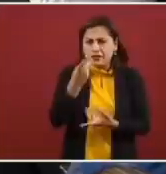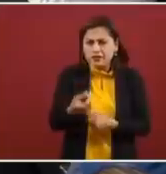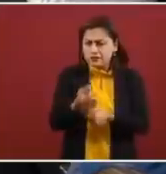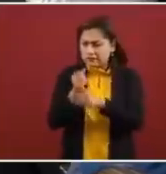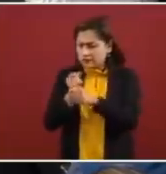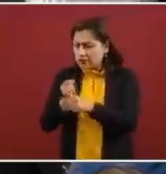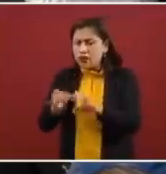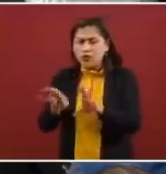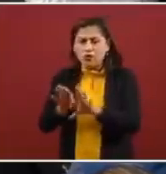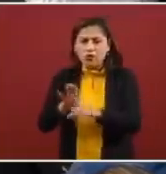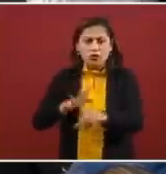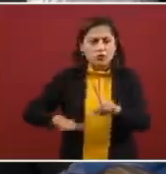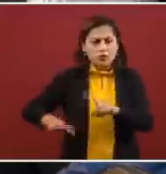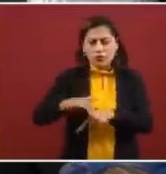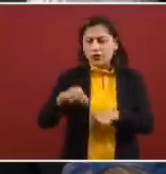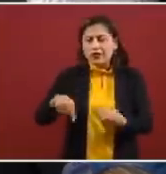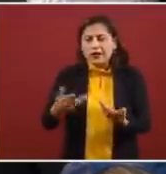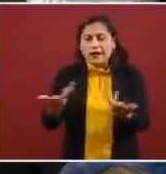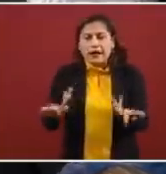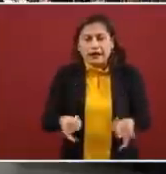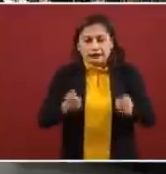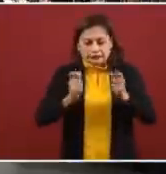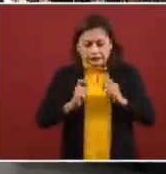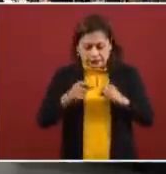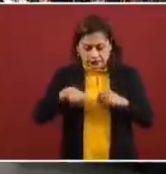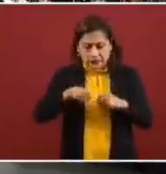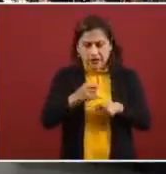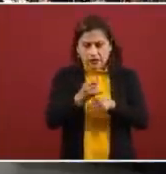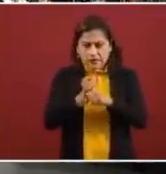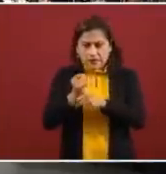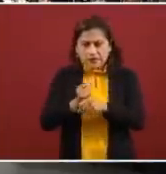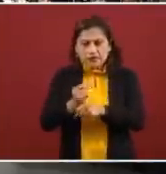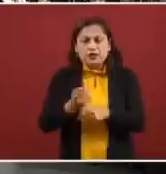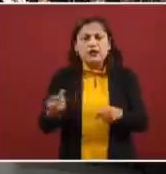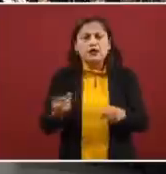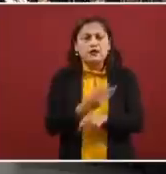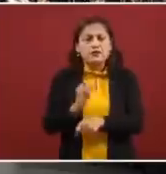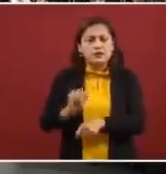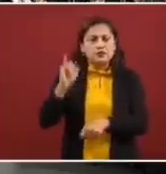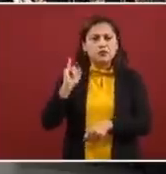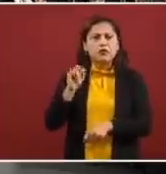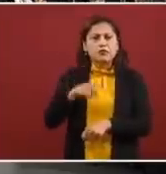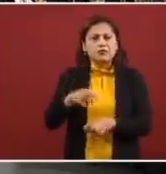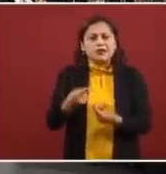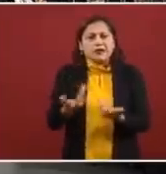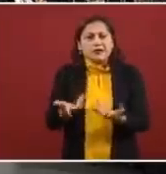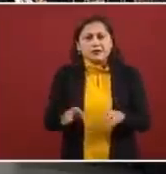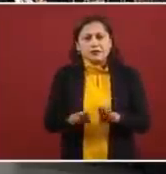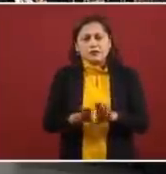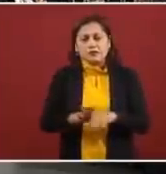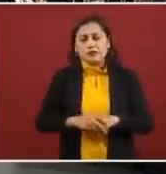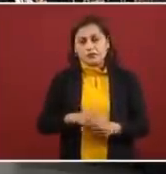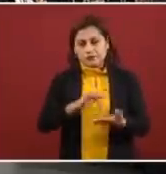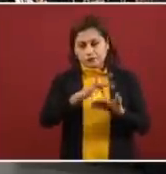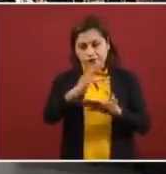tomando en estos momentos para esclarecer todo lo que pasó este jueves pasado gracias presidente o sea este